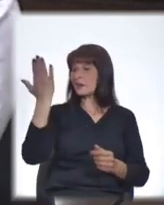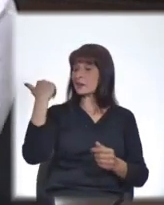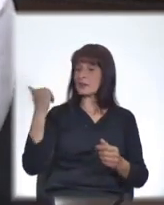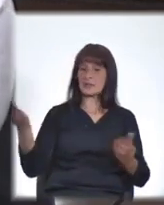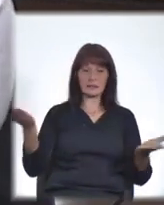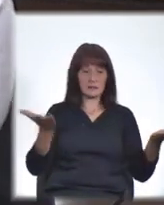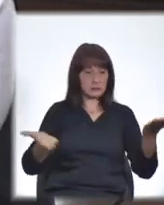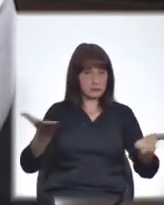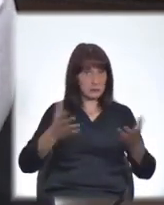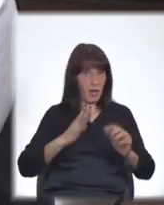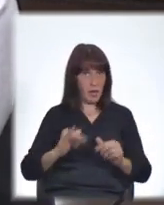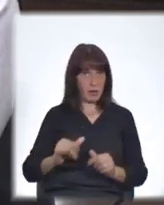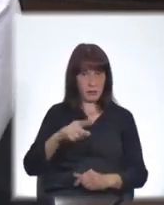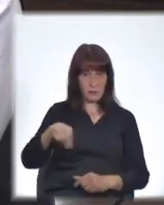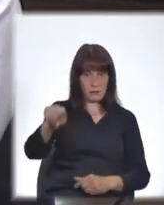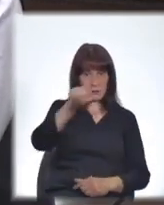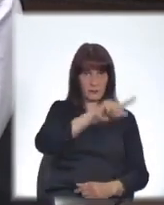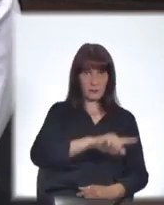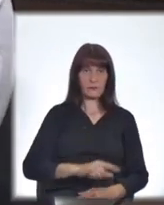aproximadamente.